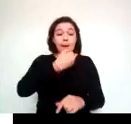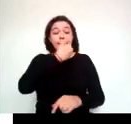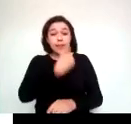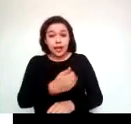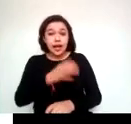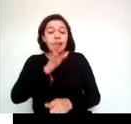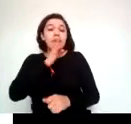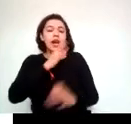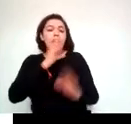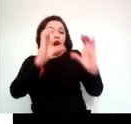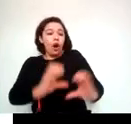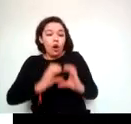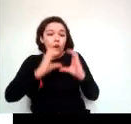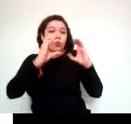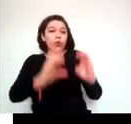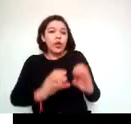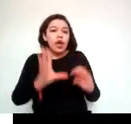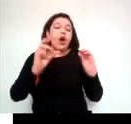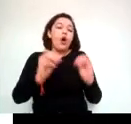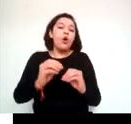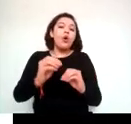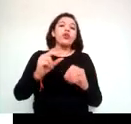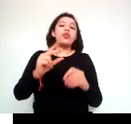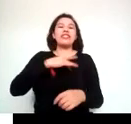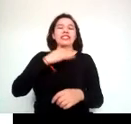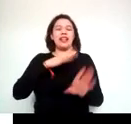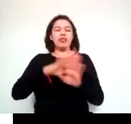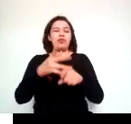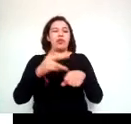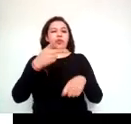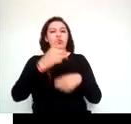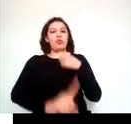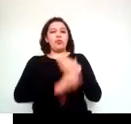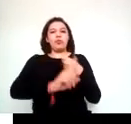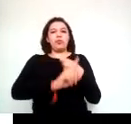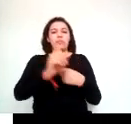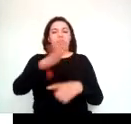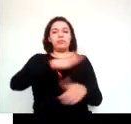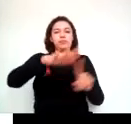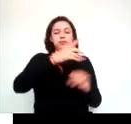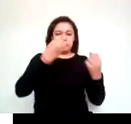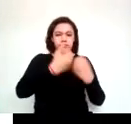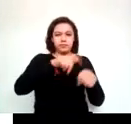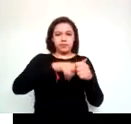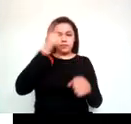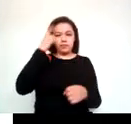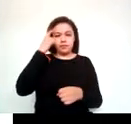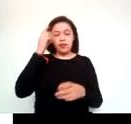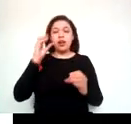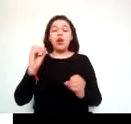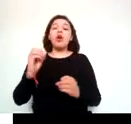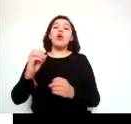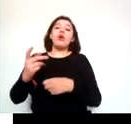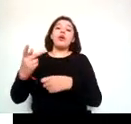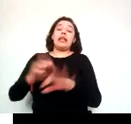cómo cuidan que no se hagan o no se presenten todos estos factores de riesgo psicosocial. Pero no analizan al individuo o al trabajador,